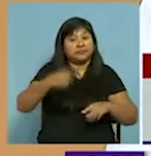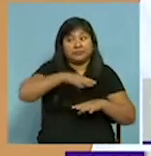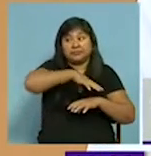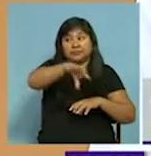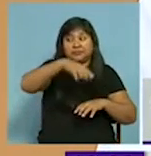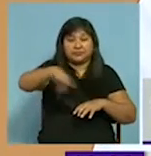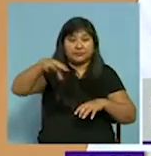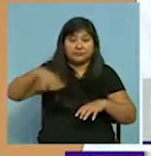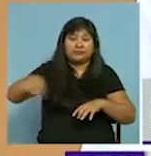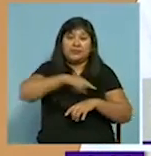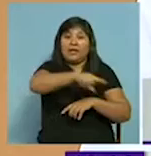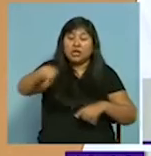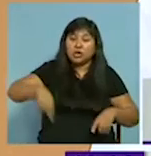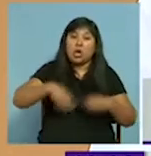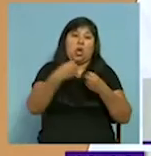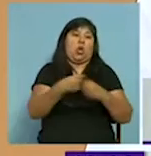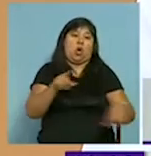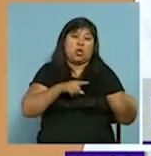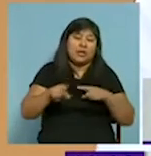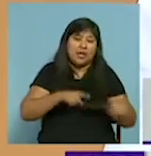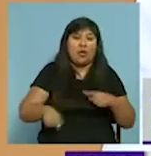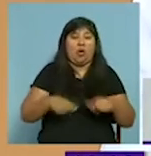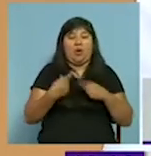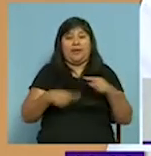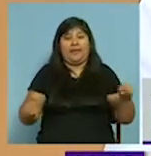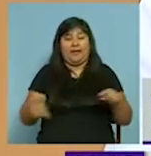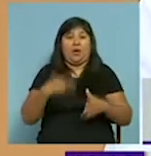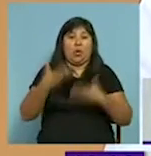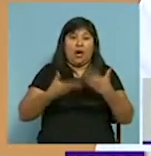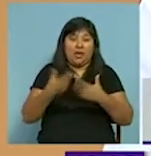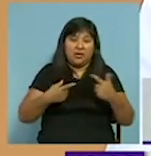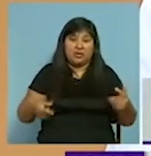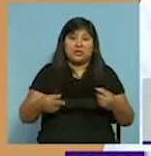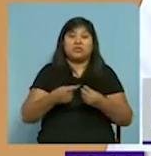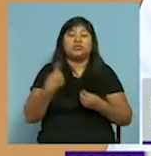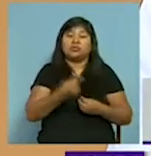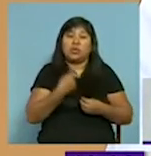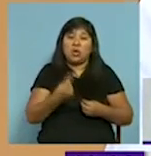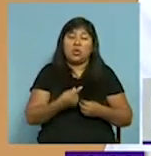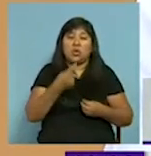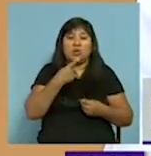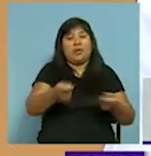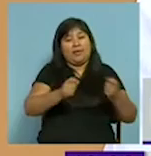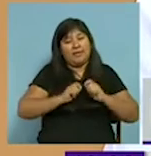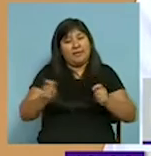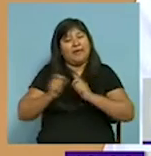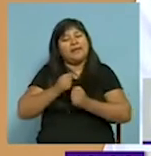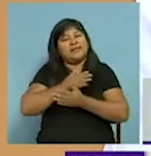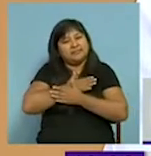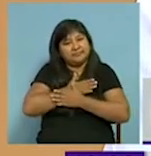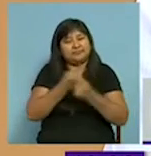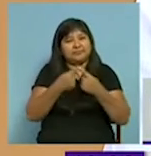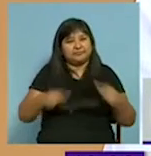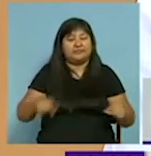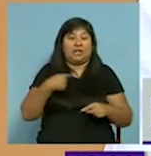dirigentes entrenadores y jugadores me han manifestado su afecto me ha manifestado su cariño no soy una